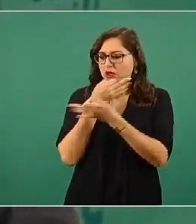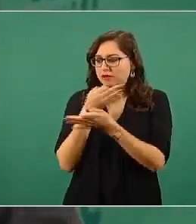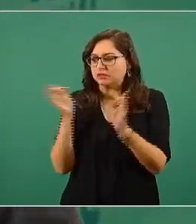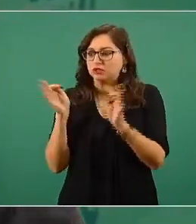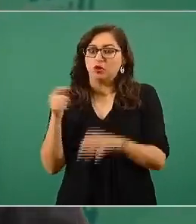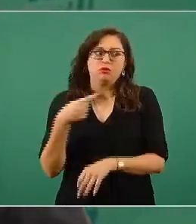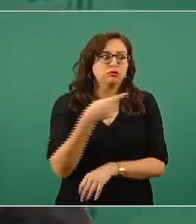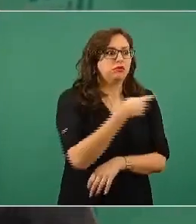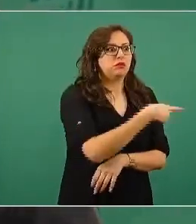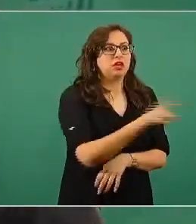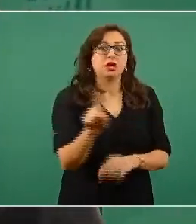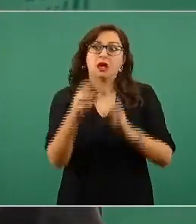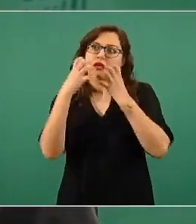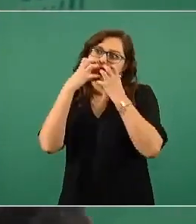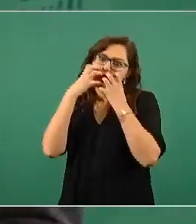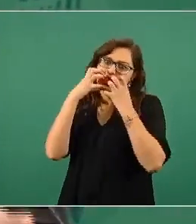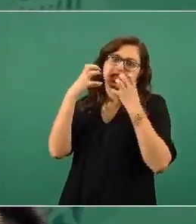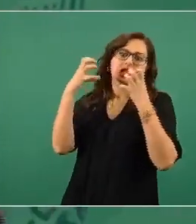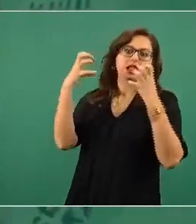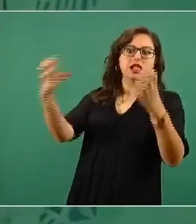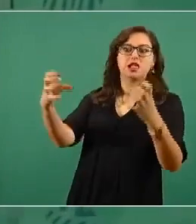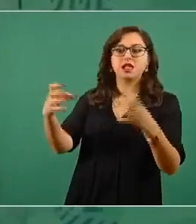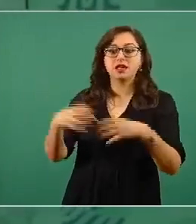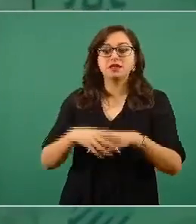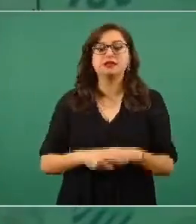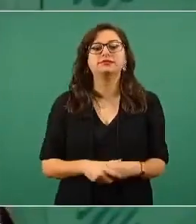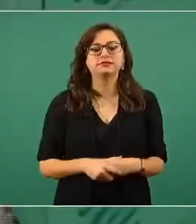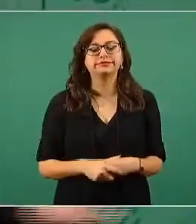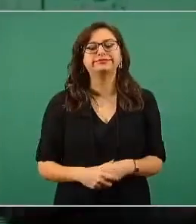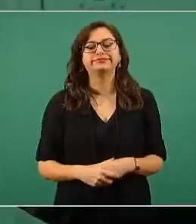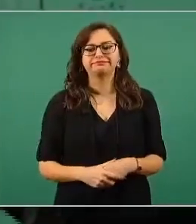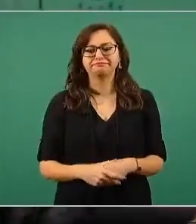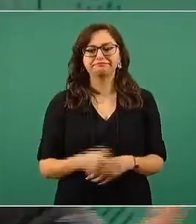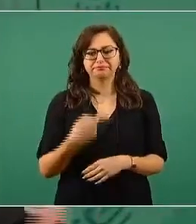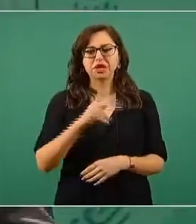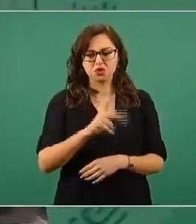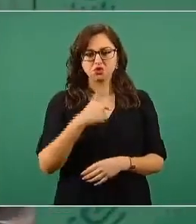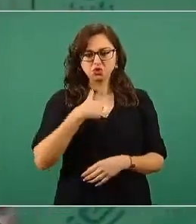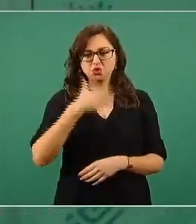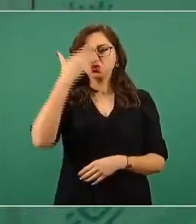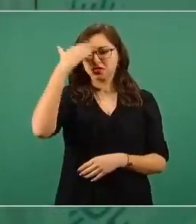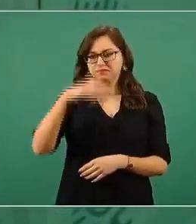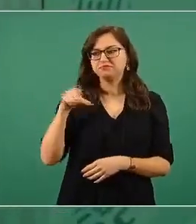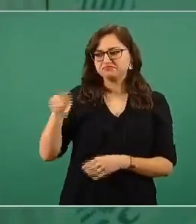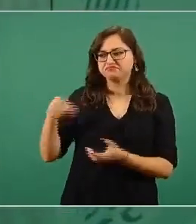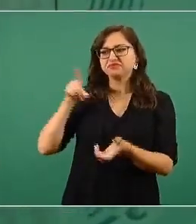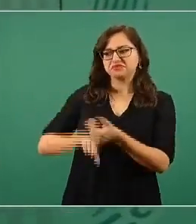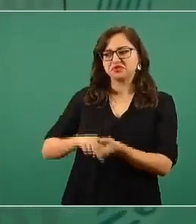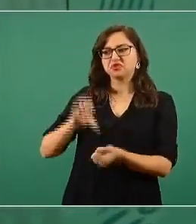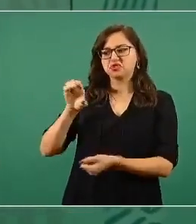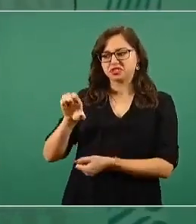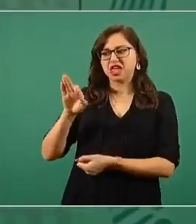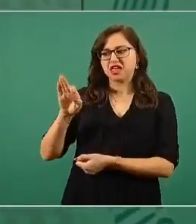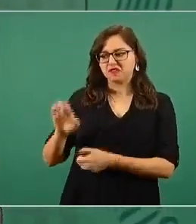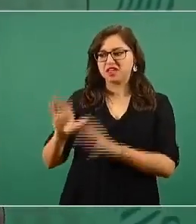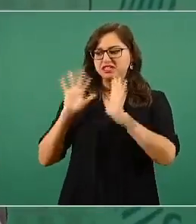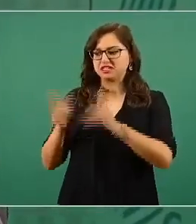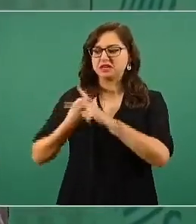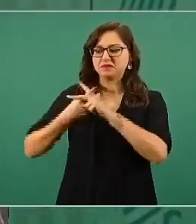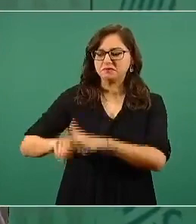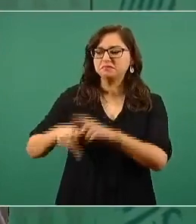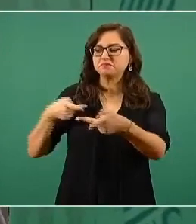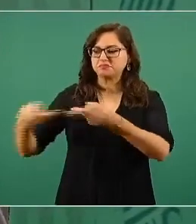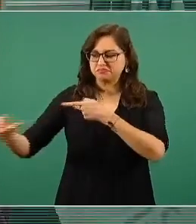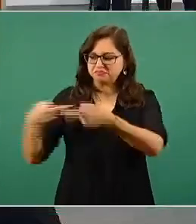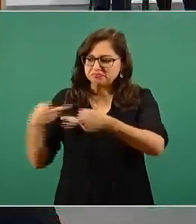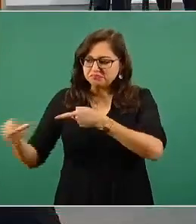Además, como sabía lo que se estaba llevando a cabo, y le tengo confianza a los directivos de la Comisión